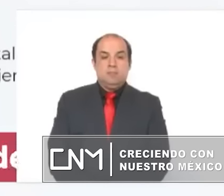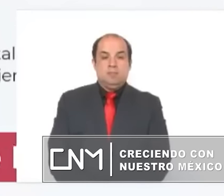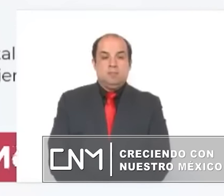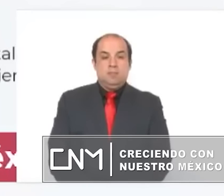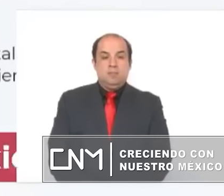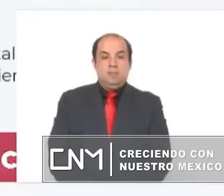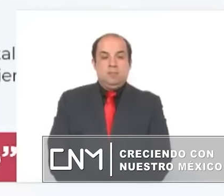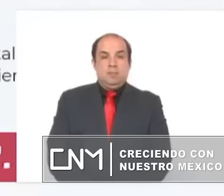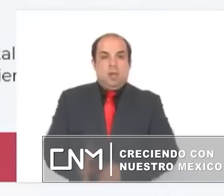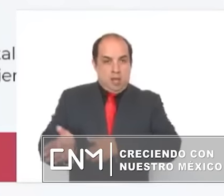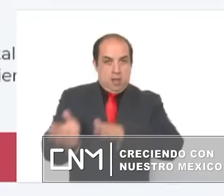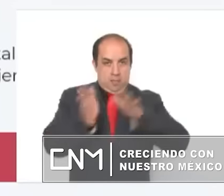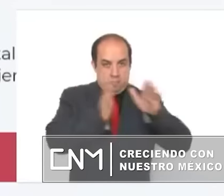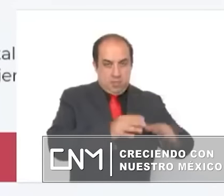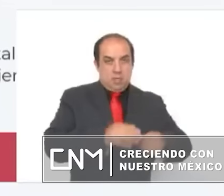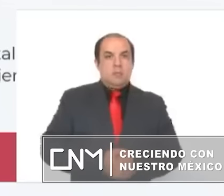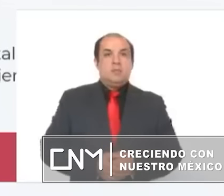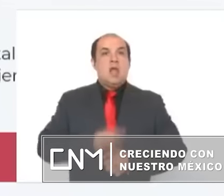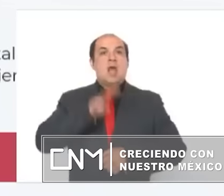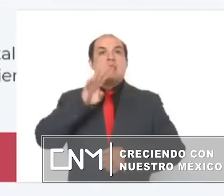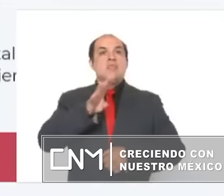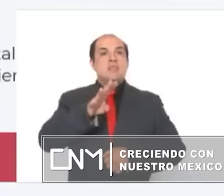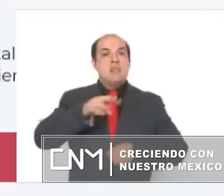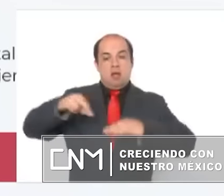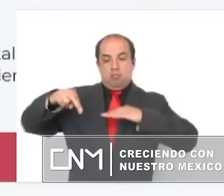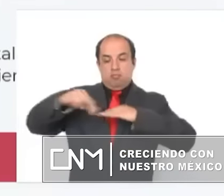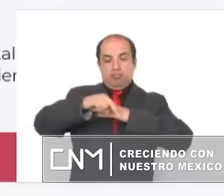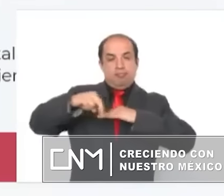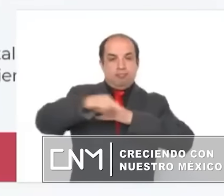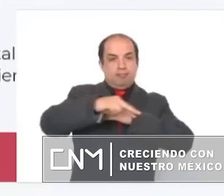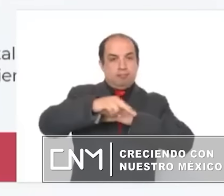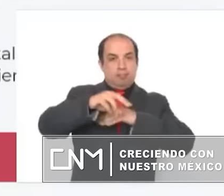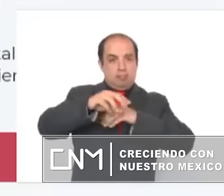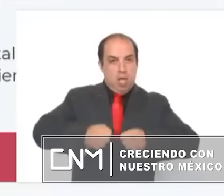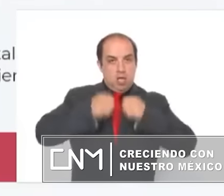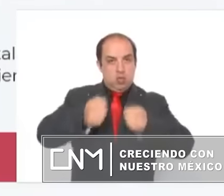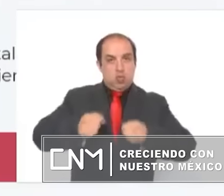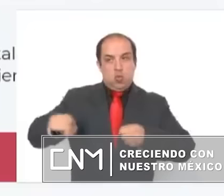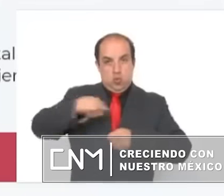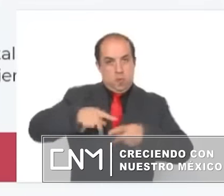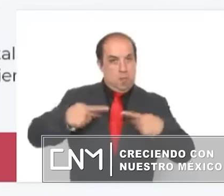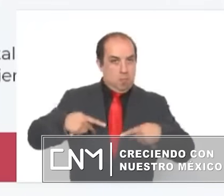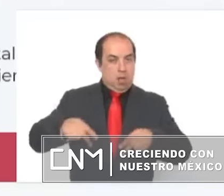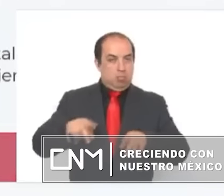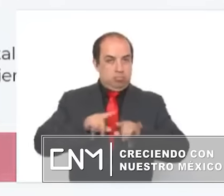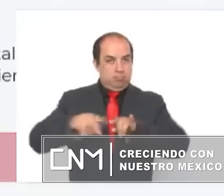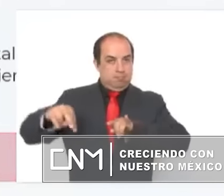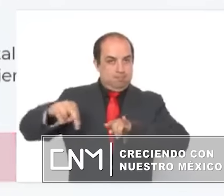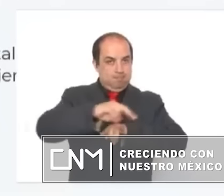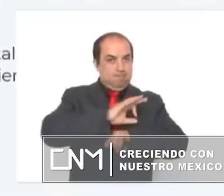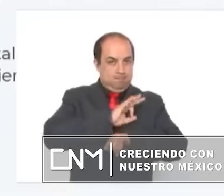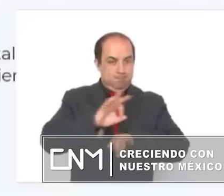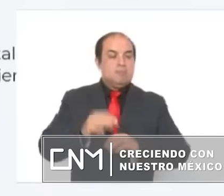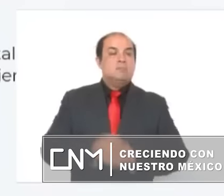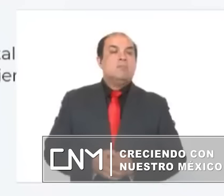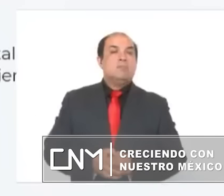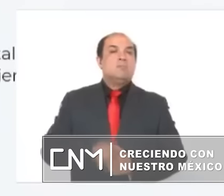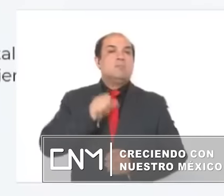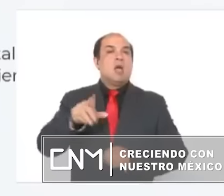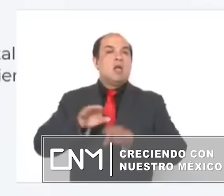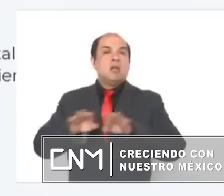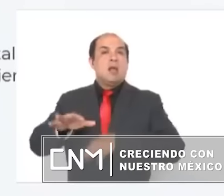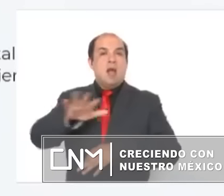Por otro lado, tendremos 19 cruces seguros peatonales. También se trabaja con